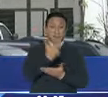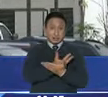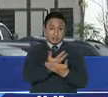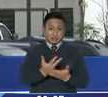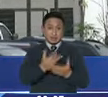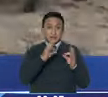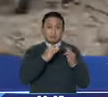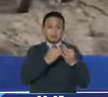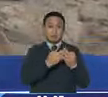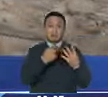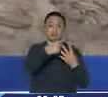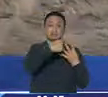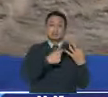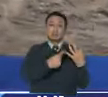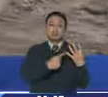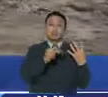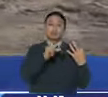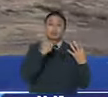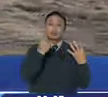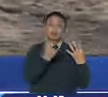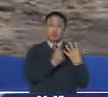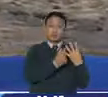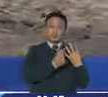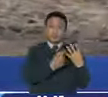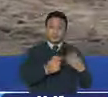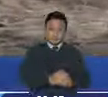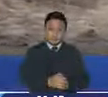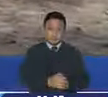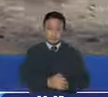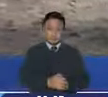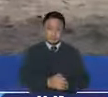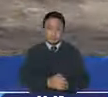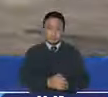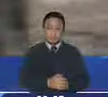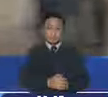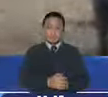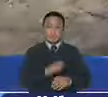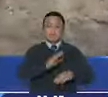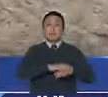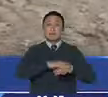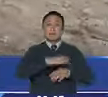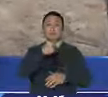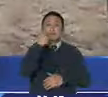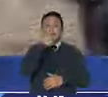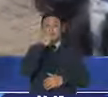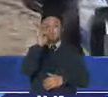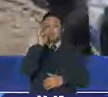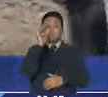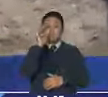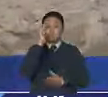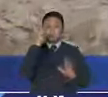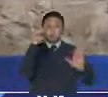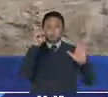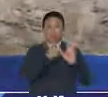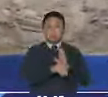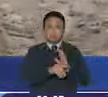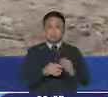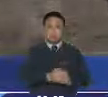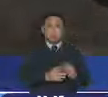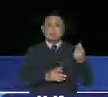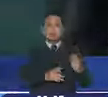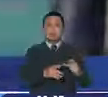familiares de cuatro integrantes de una de las agrupaciones en disputa por la venta de droga denunciaron su